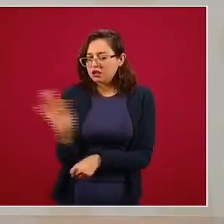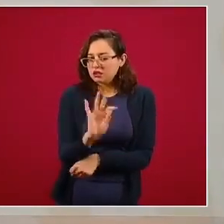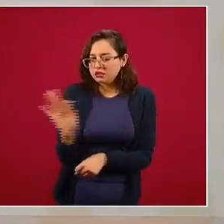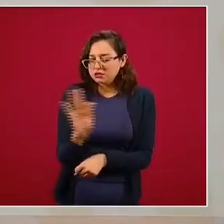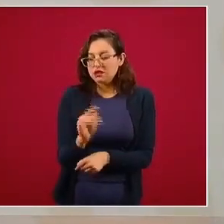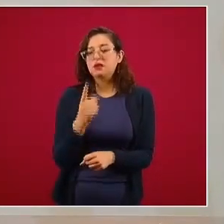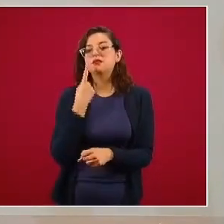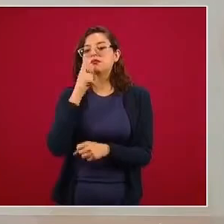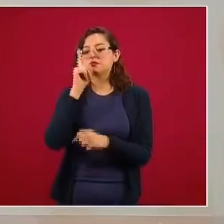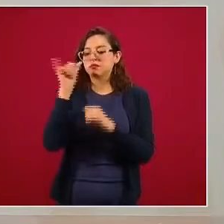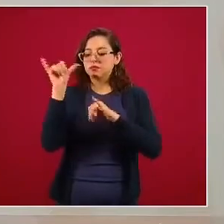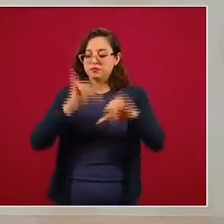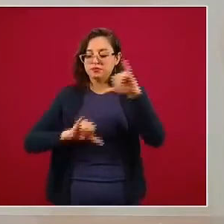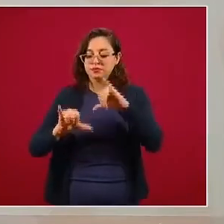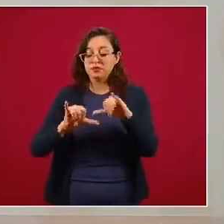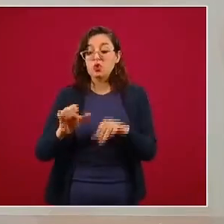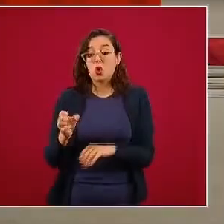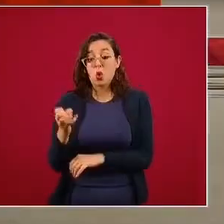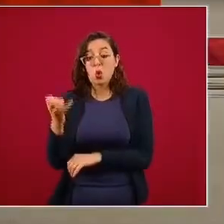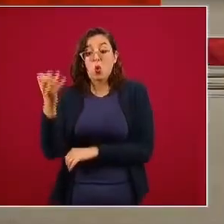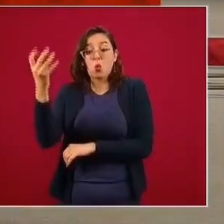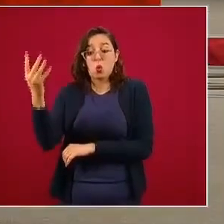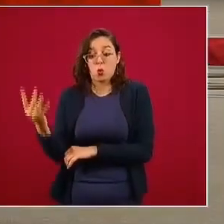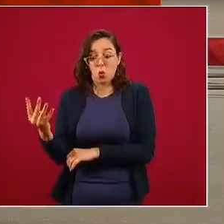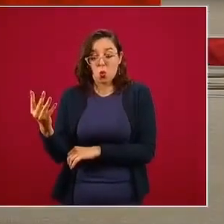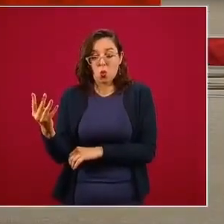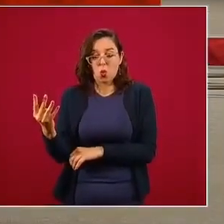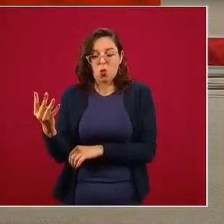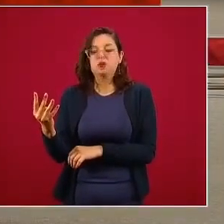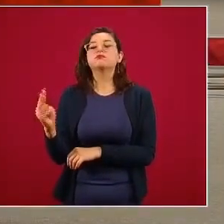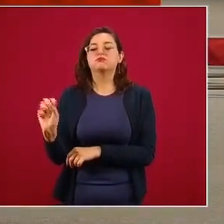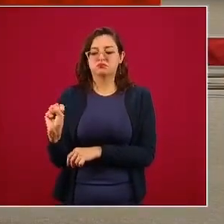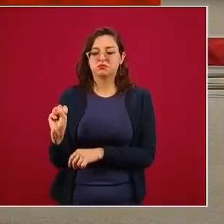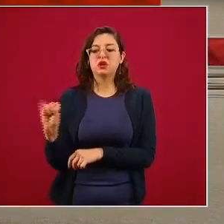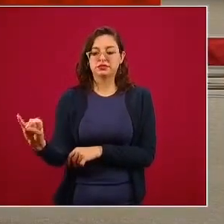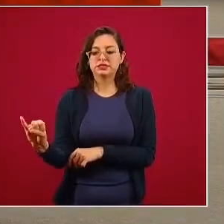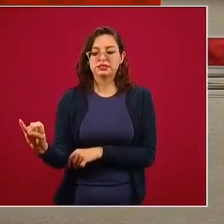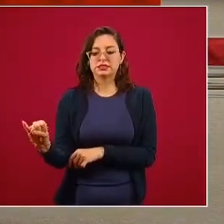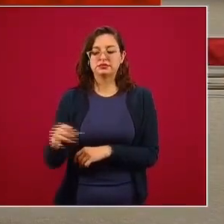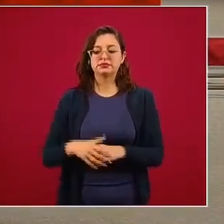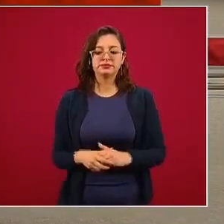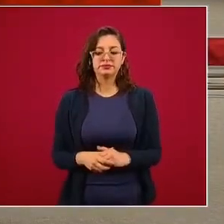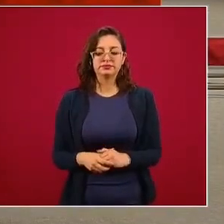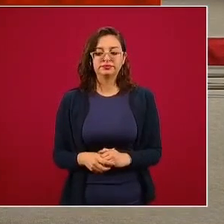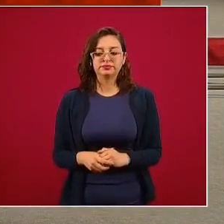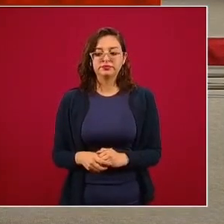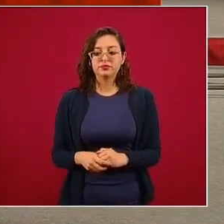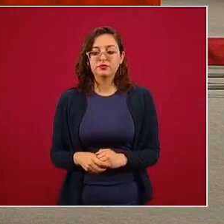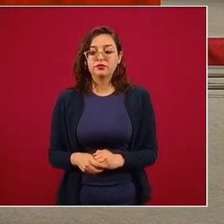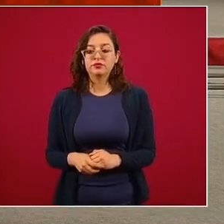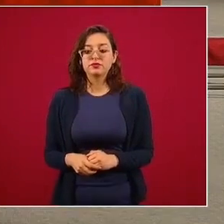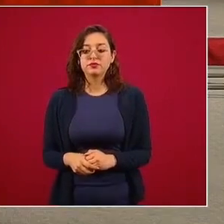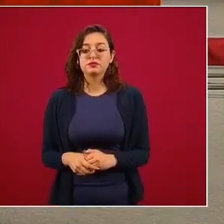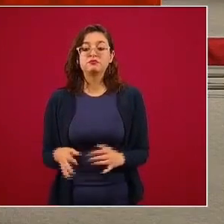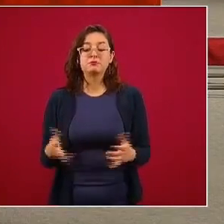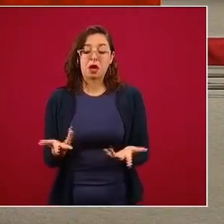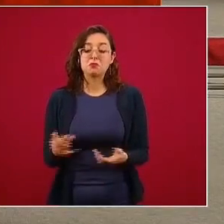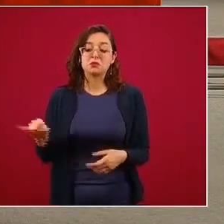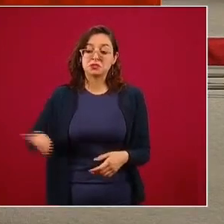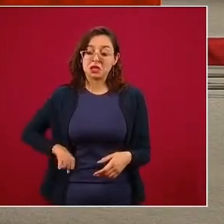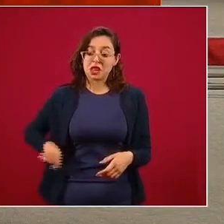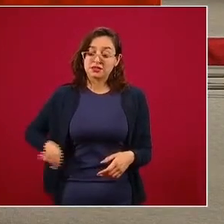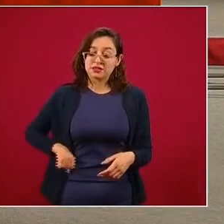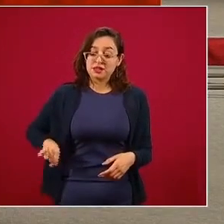la muestra y 4 personas más salieron confirmadas. Ahora, es interesante mencionarlo que